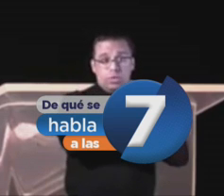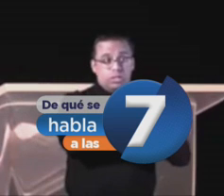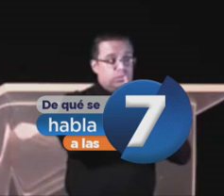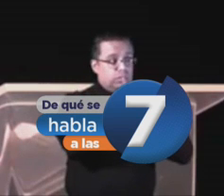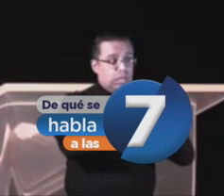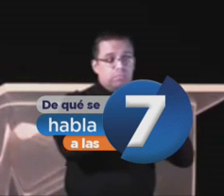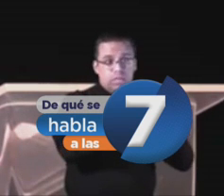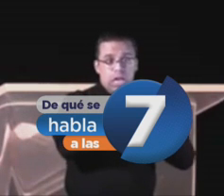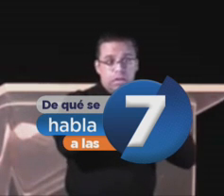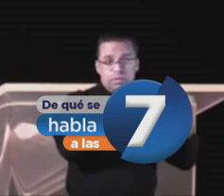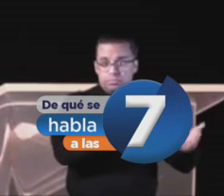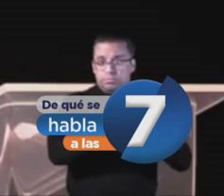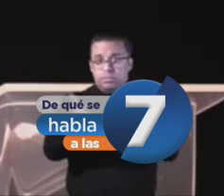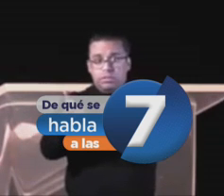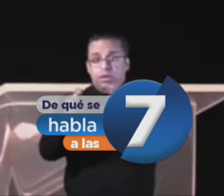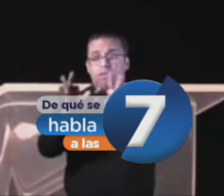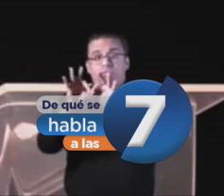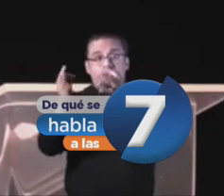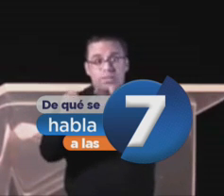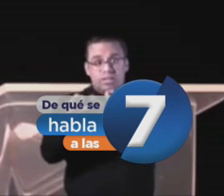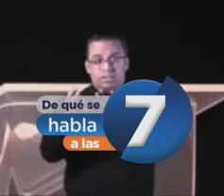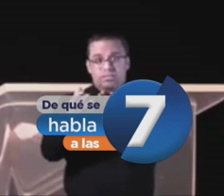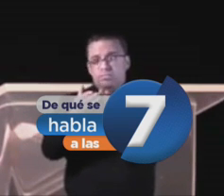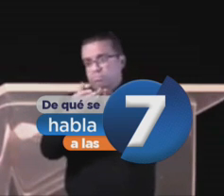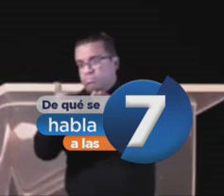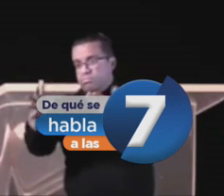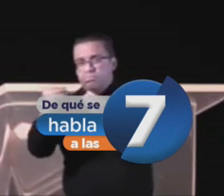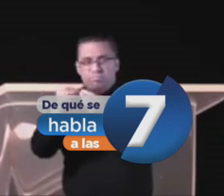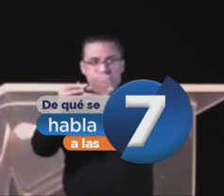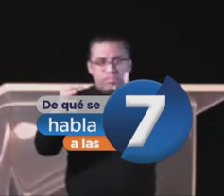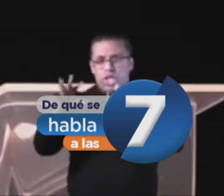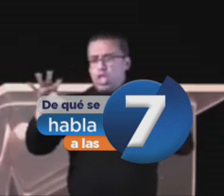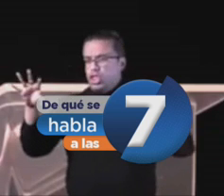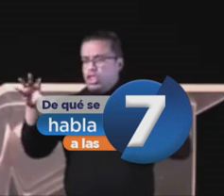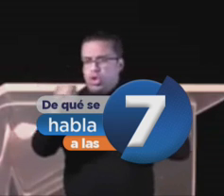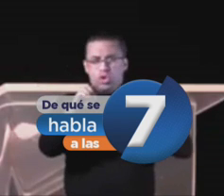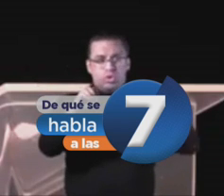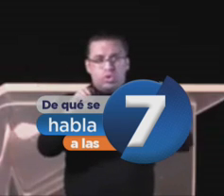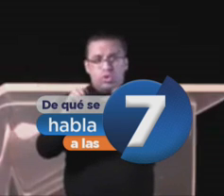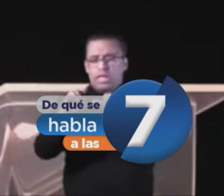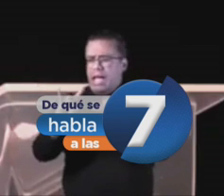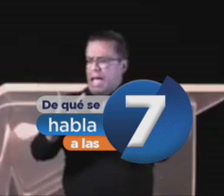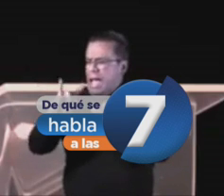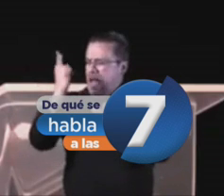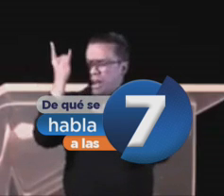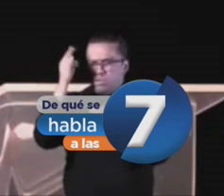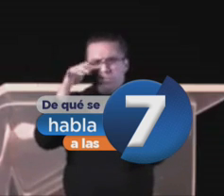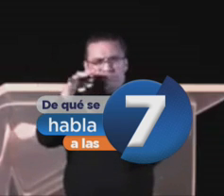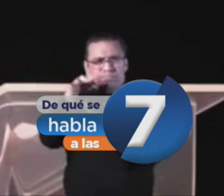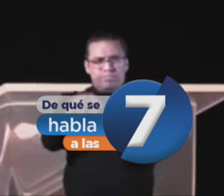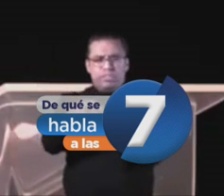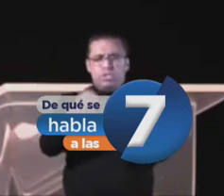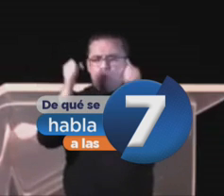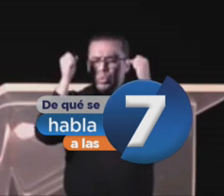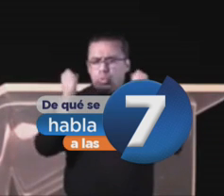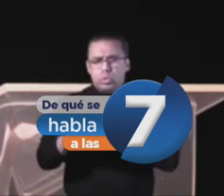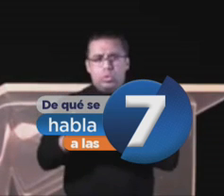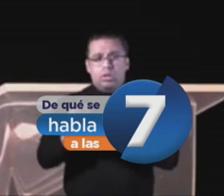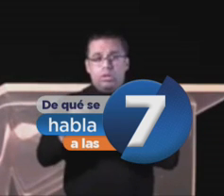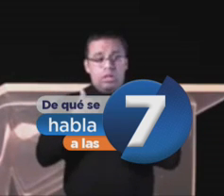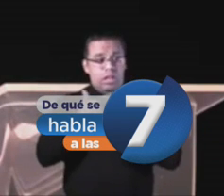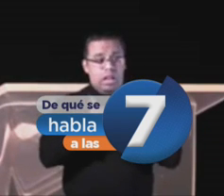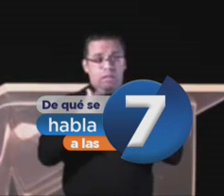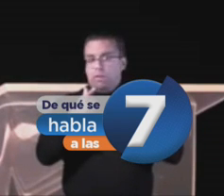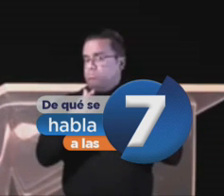queridos, a todas y todos los que de algún modo sintieron el peso de la privación injusta de la libertad de